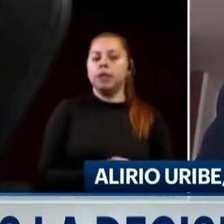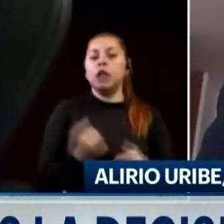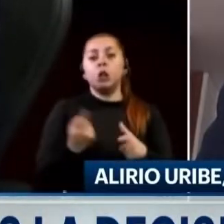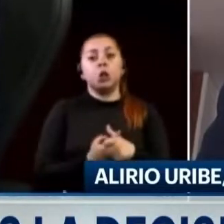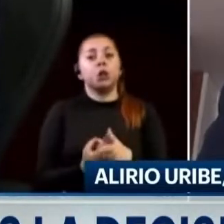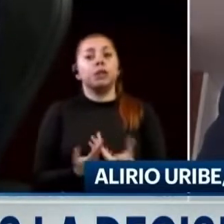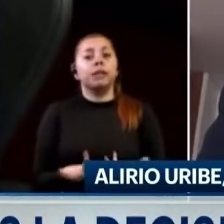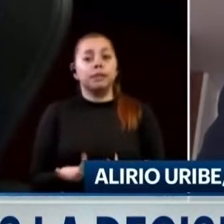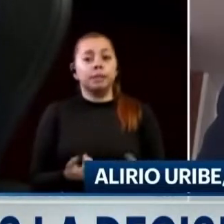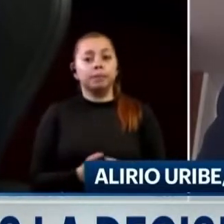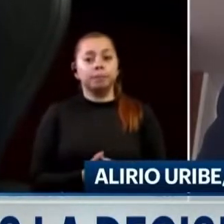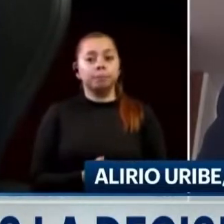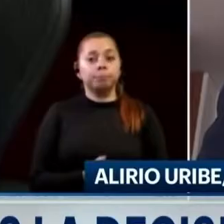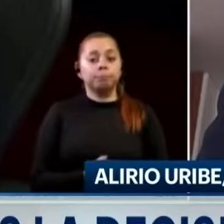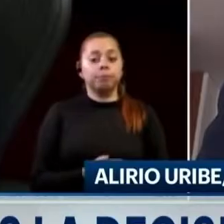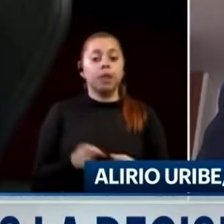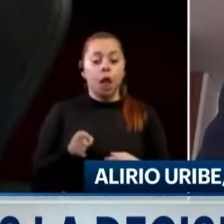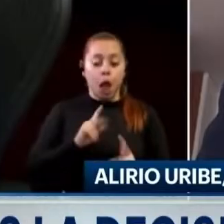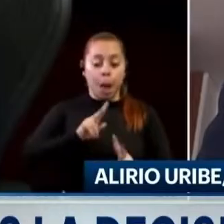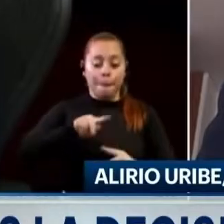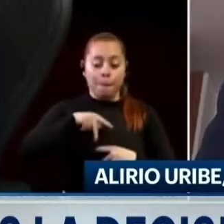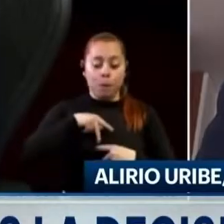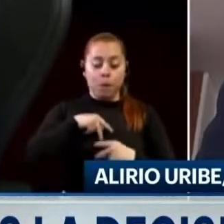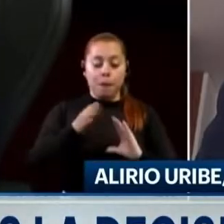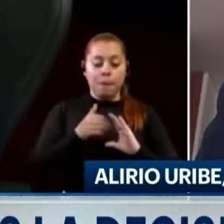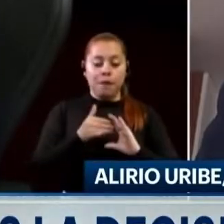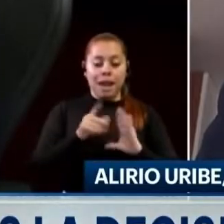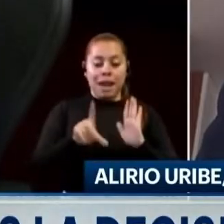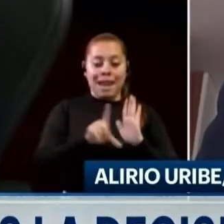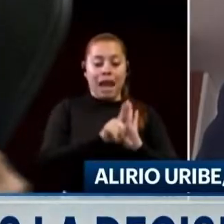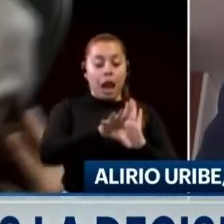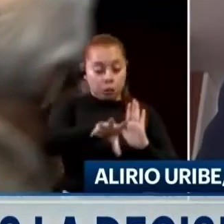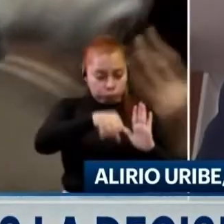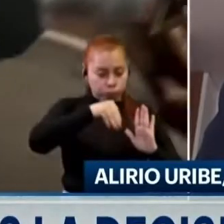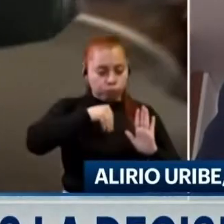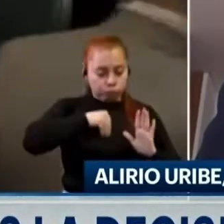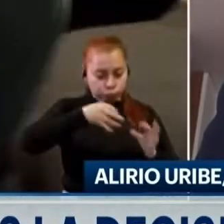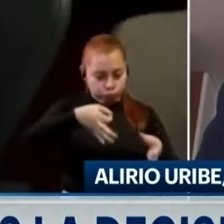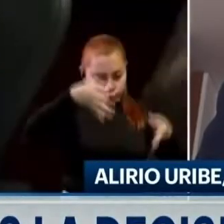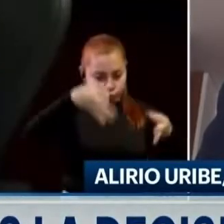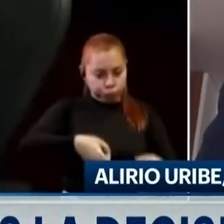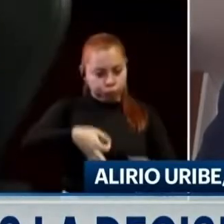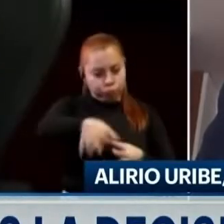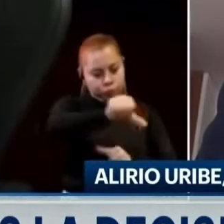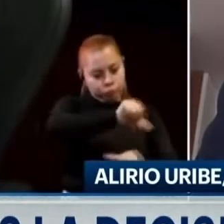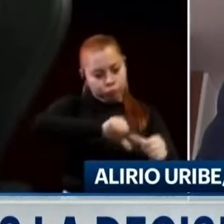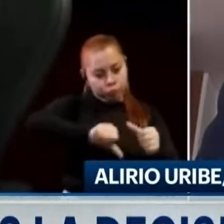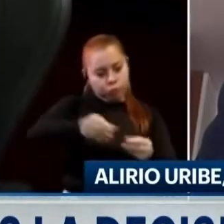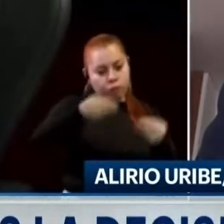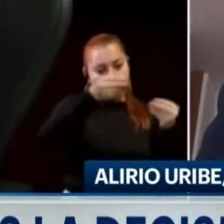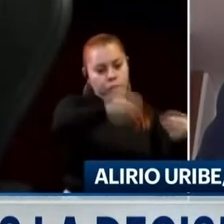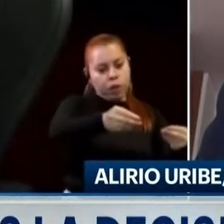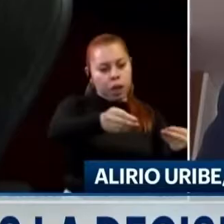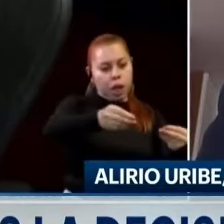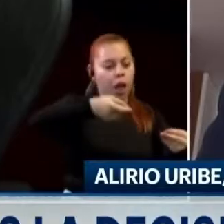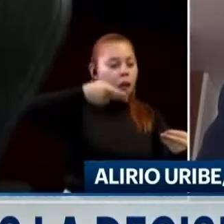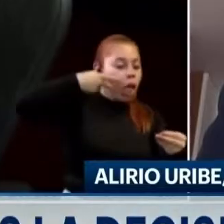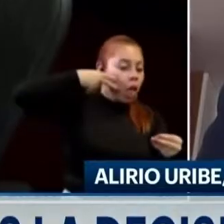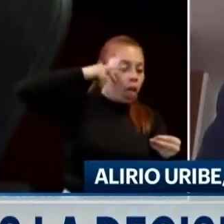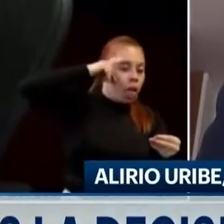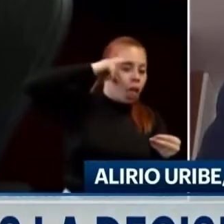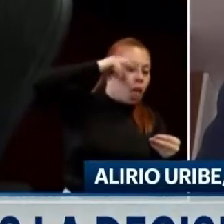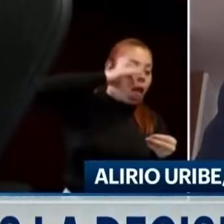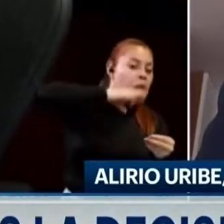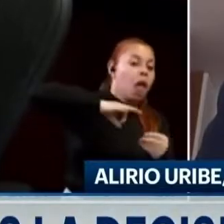se tramitaron en en esa ley y de otra manera decir que ese concepto de la